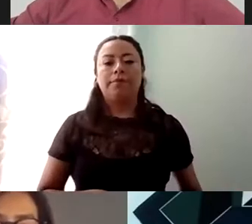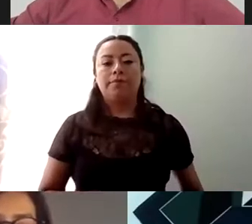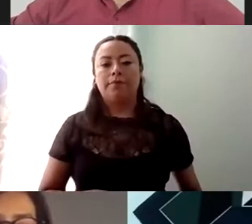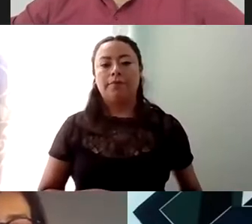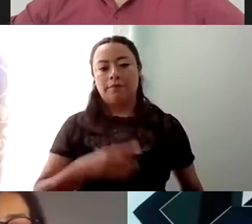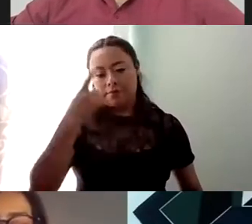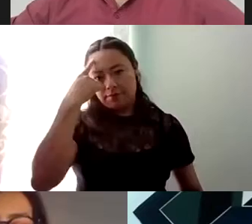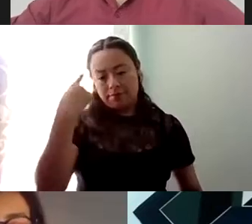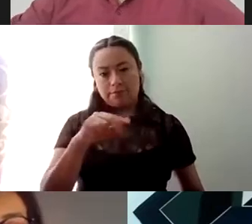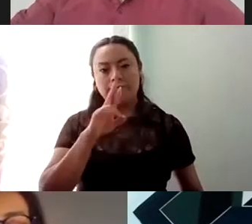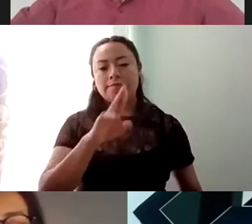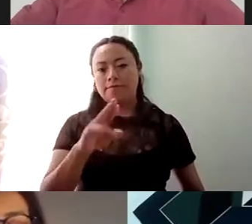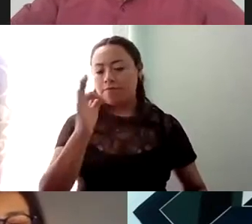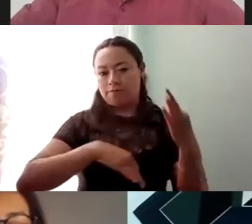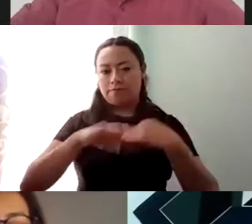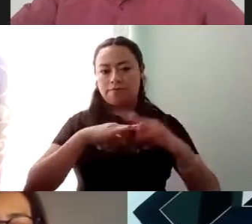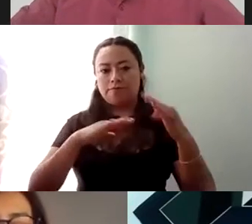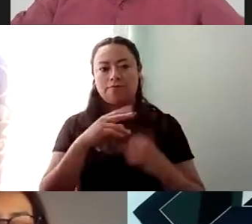las preguntas en su conjunto, ¿no?